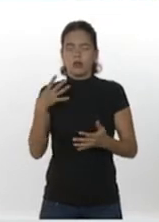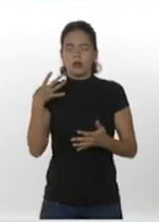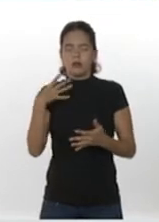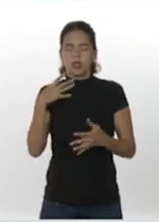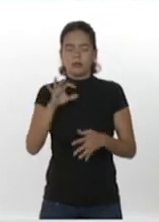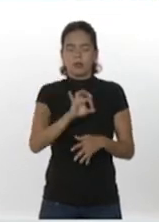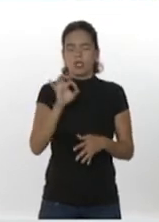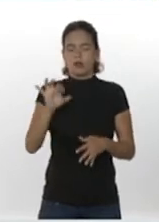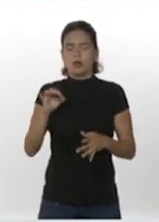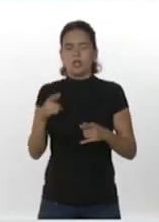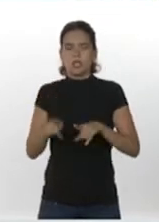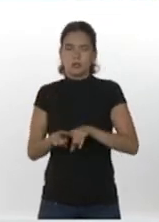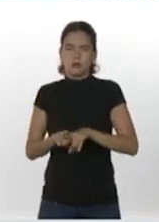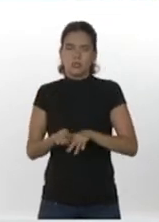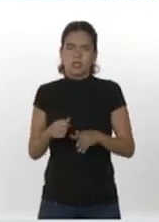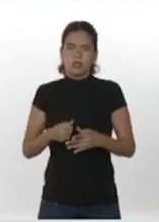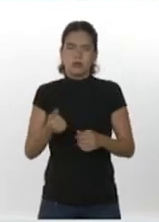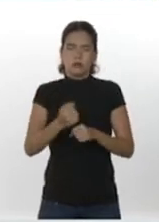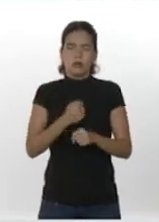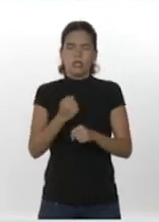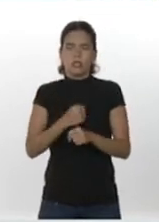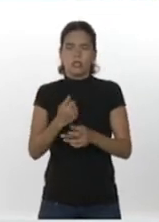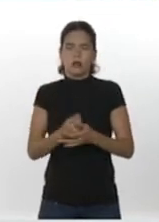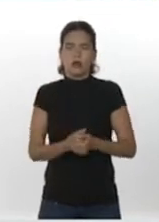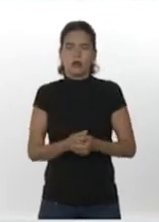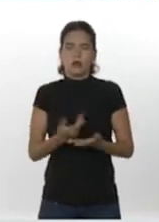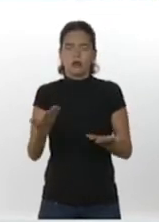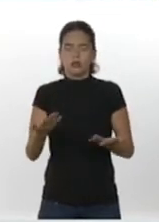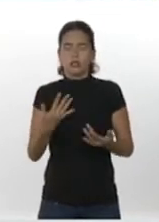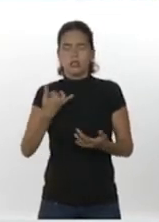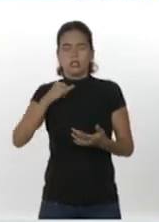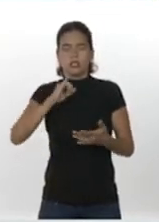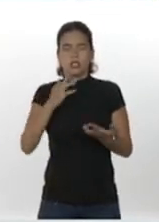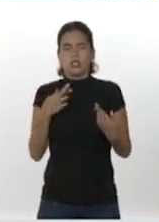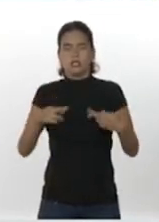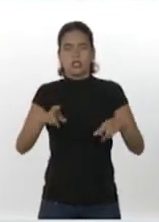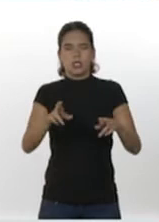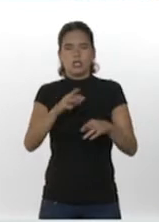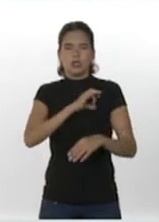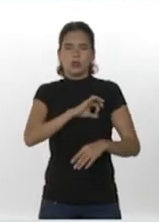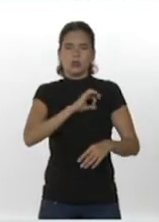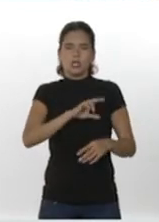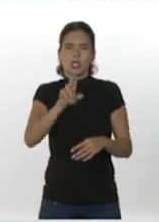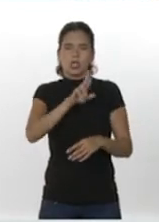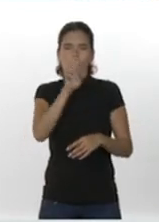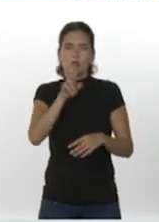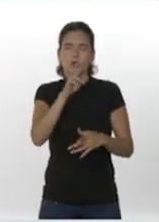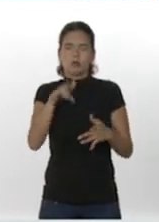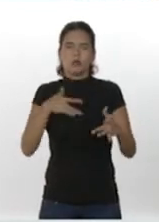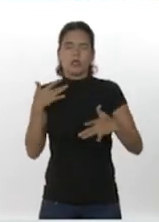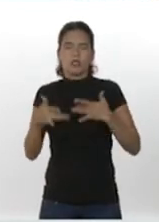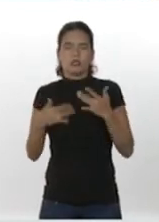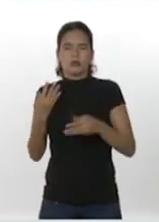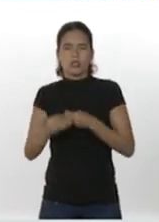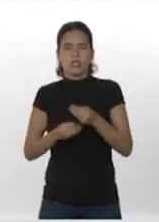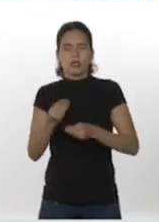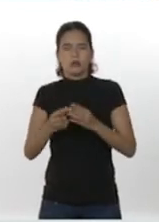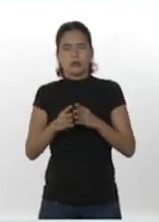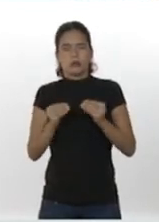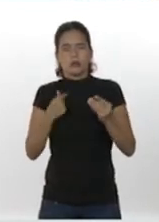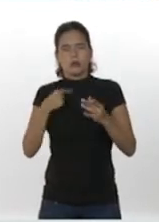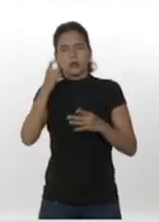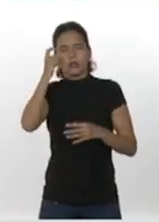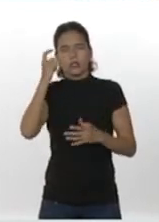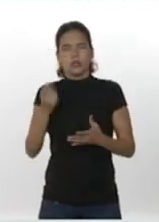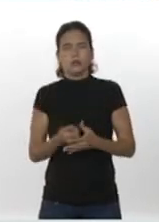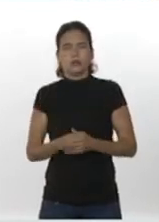escoger también. Si vamos a lo laboral, ya está insertado estas redes sociales como uso de las actividades cotidianas laborales. Si